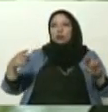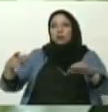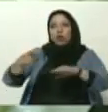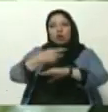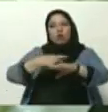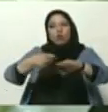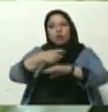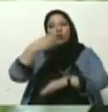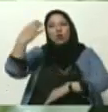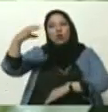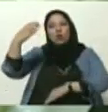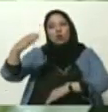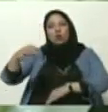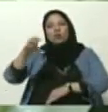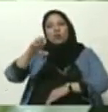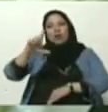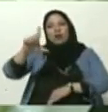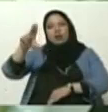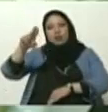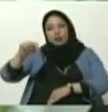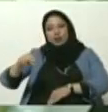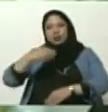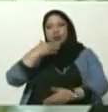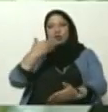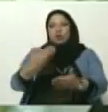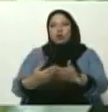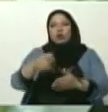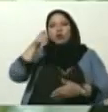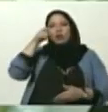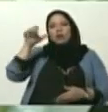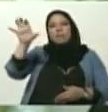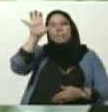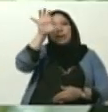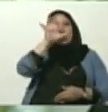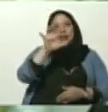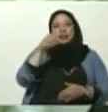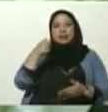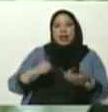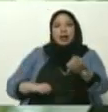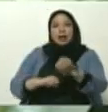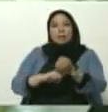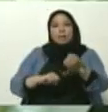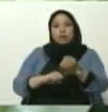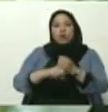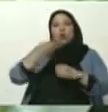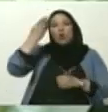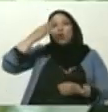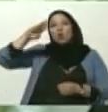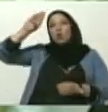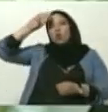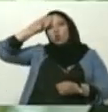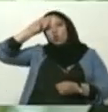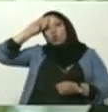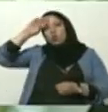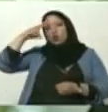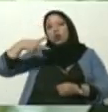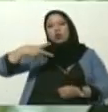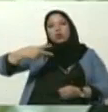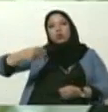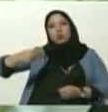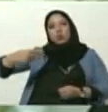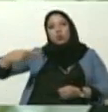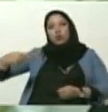de Colombia y el ELN agradecen a los países garantes, la República de Cuba, el Reino de Noruega y